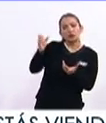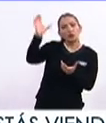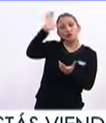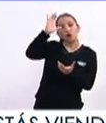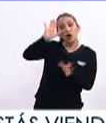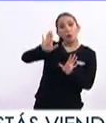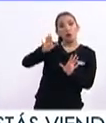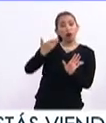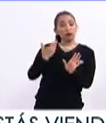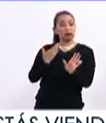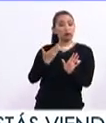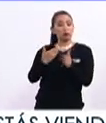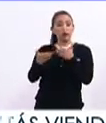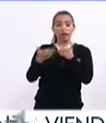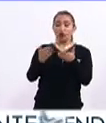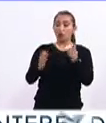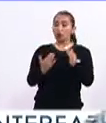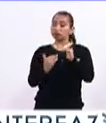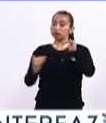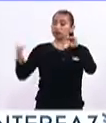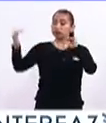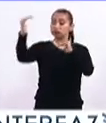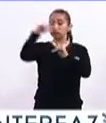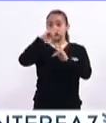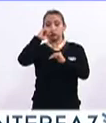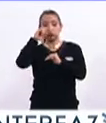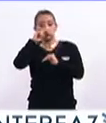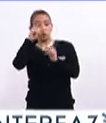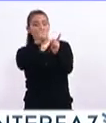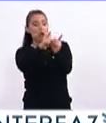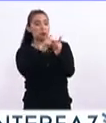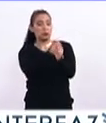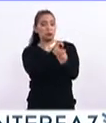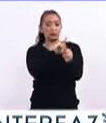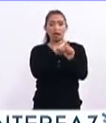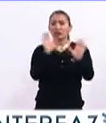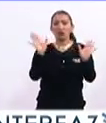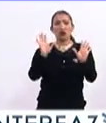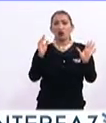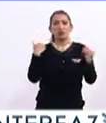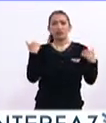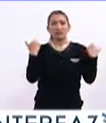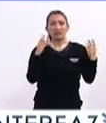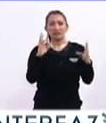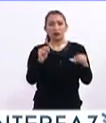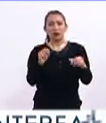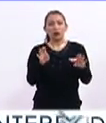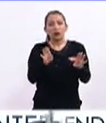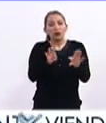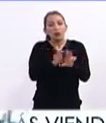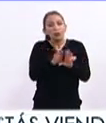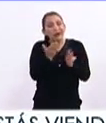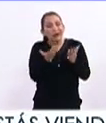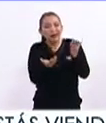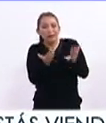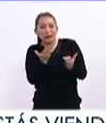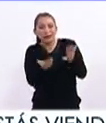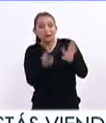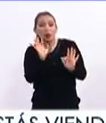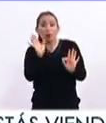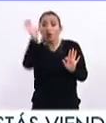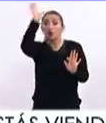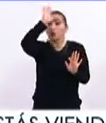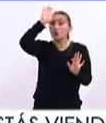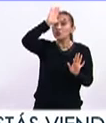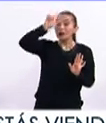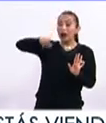como sofisticación, no como una cuestión elitista, no como entretenimiento, porque un poco a veces se deja la